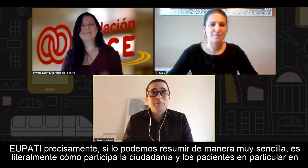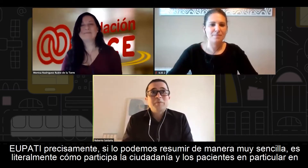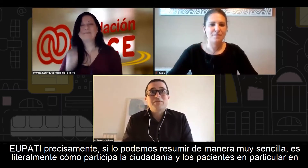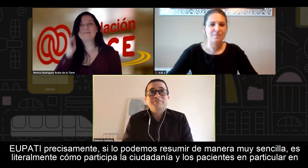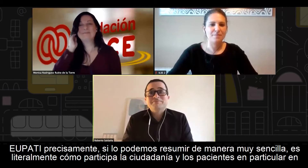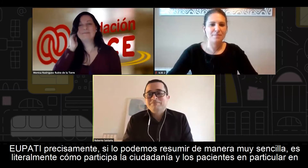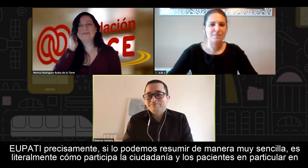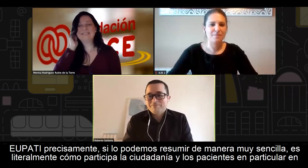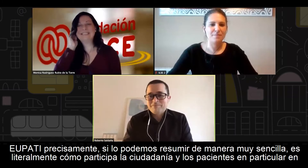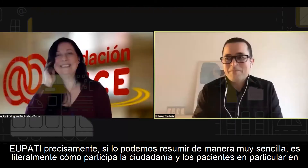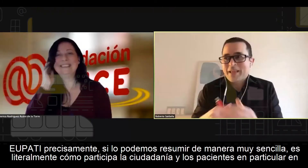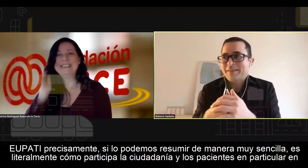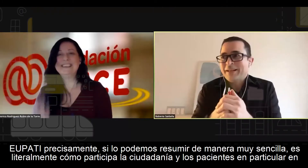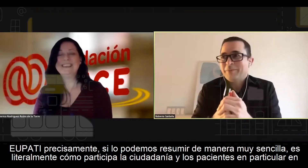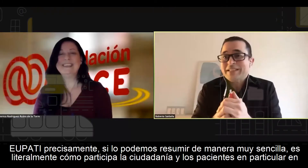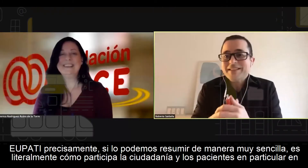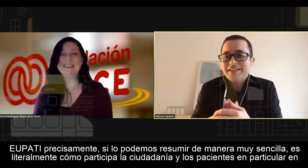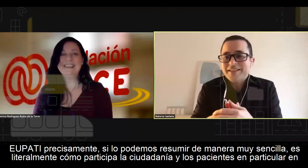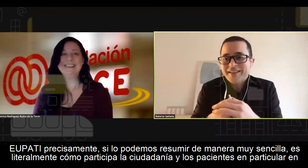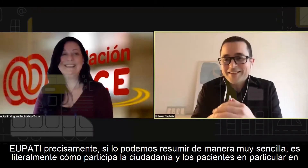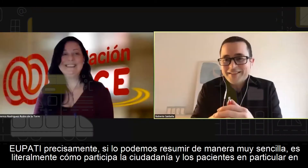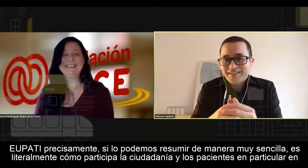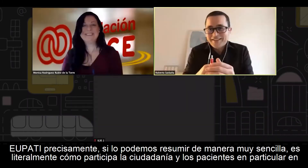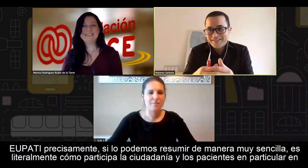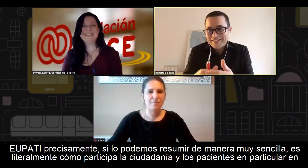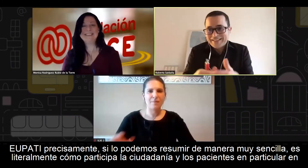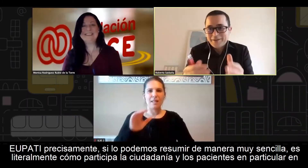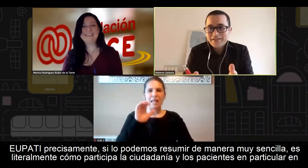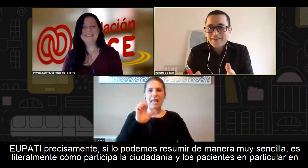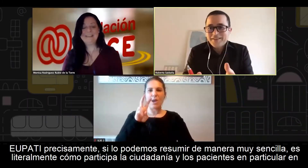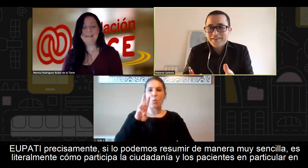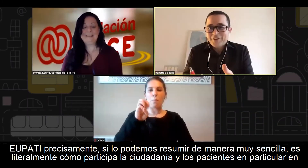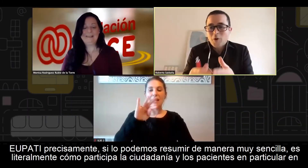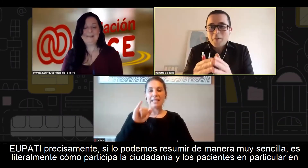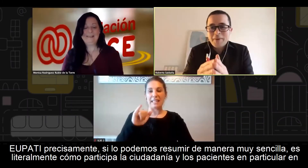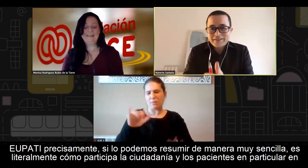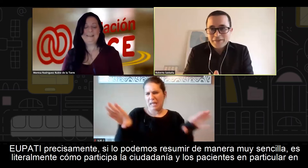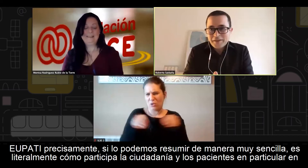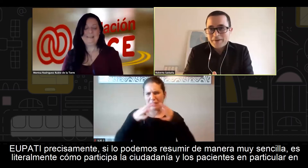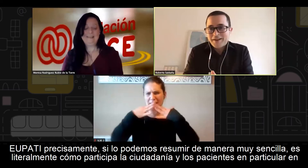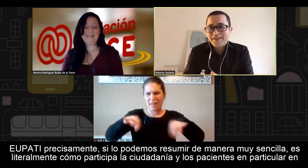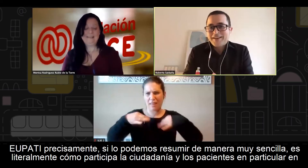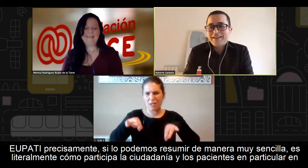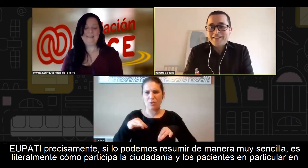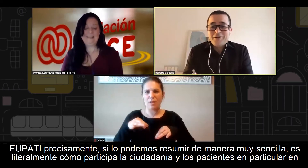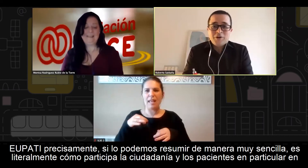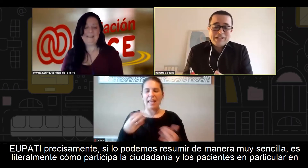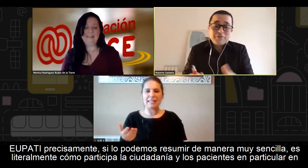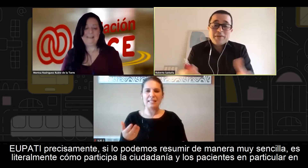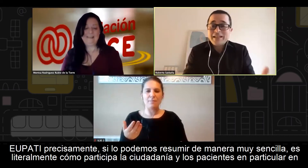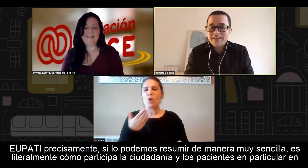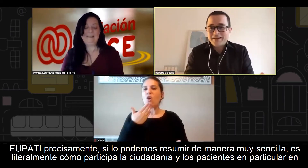resumir de manera muy sencilla, es literalmente cómo participa